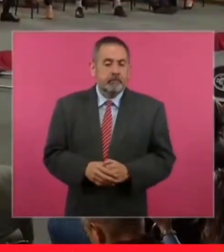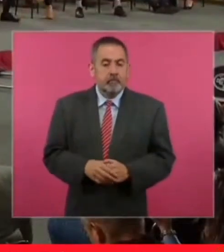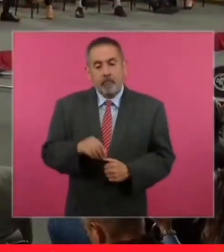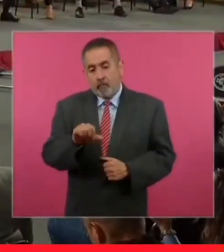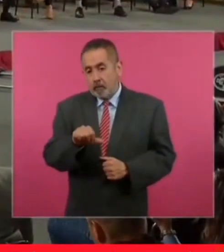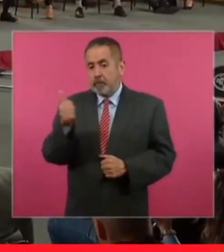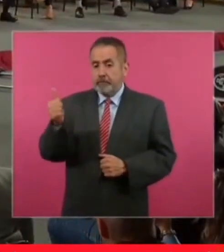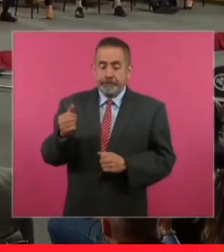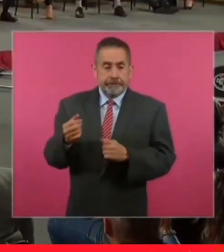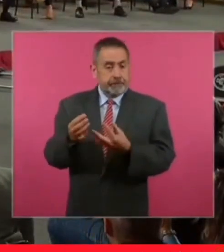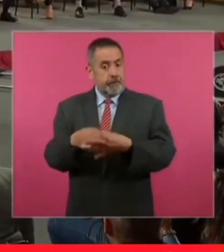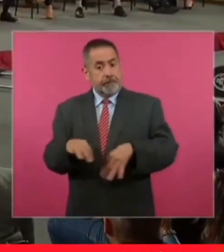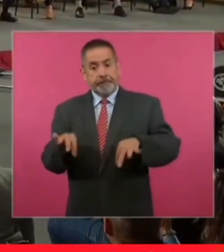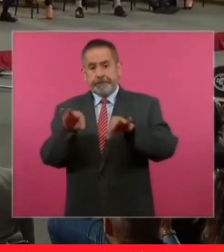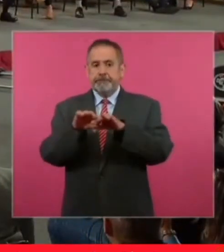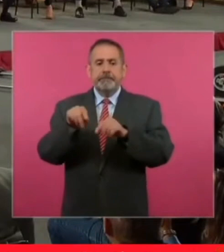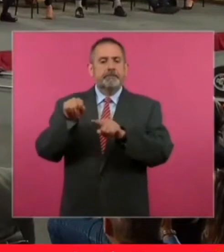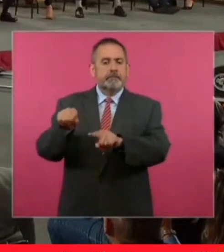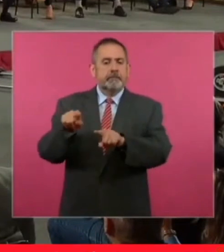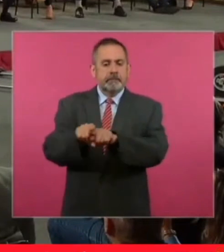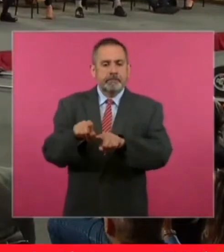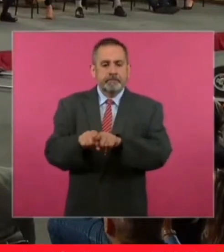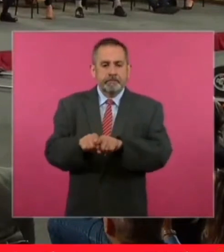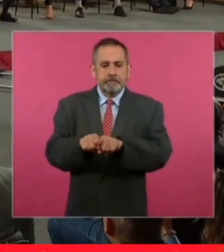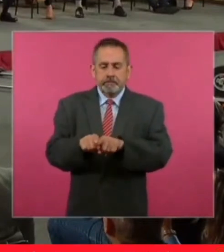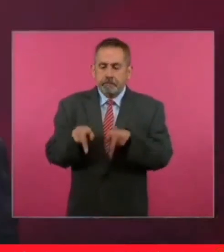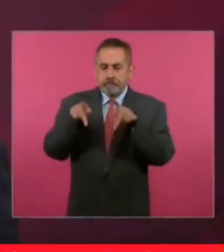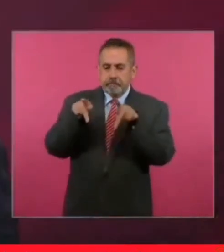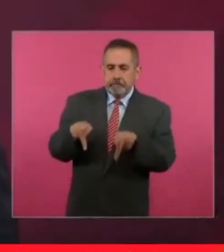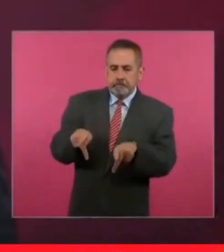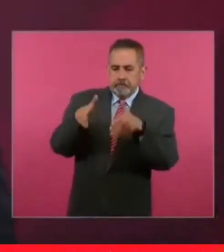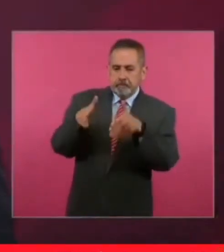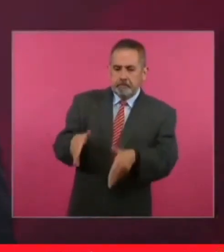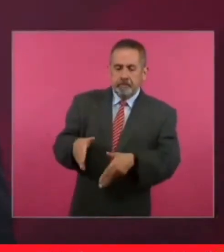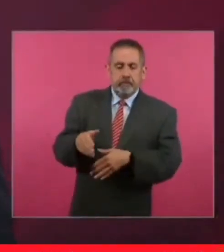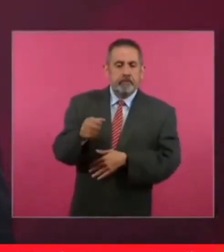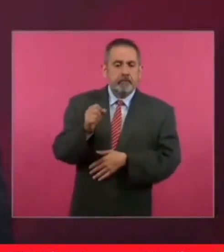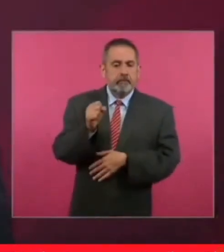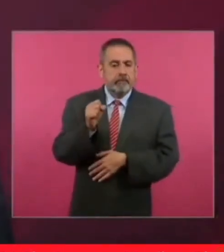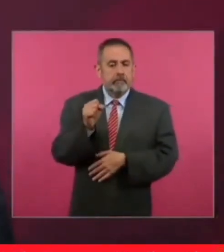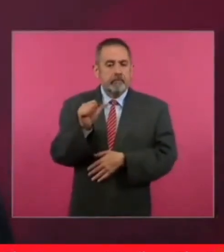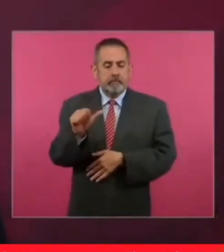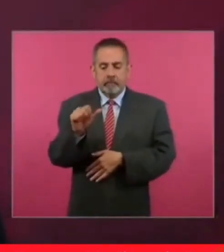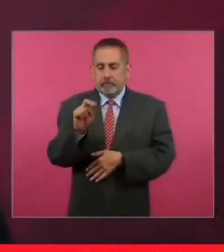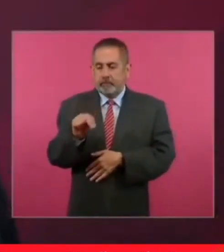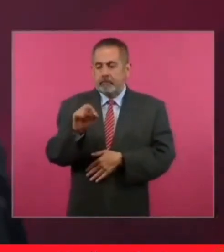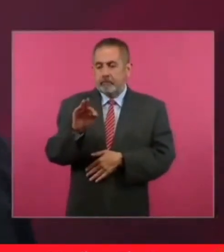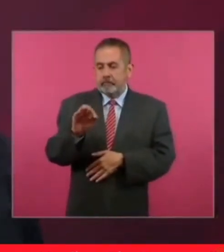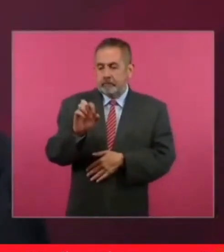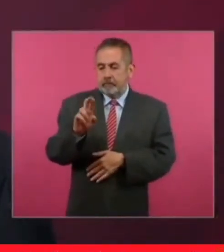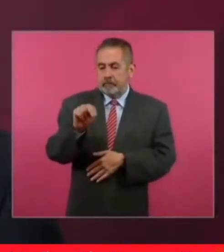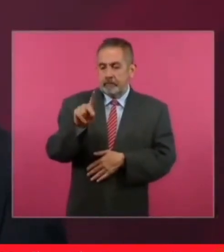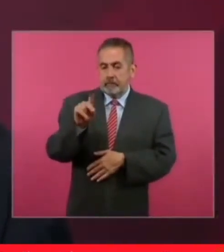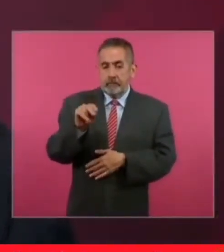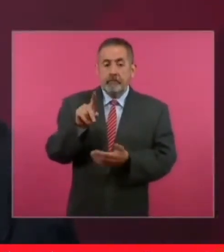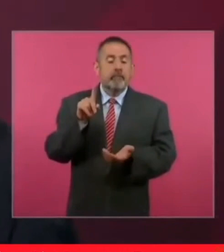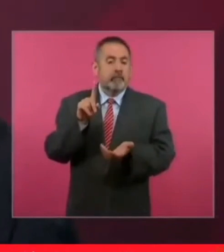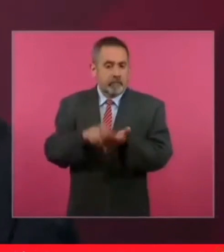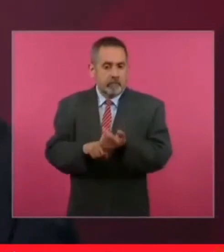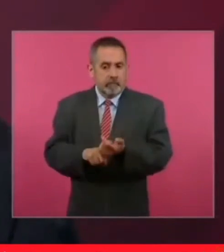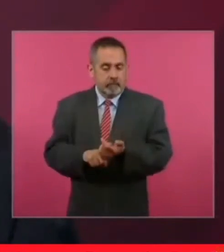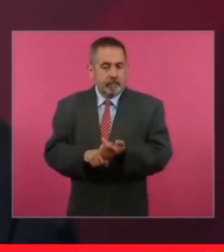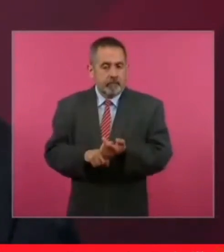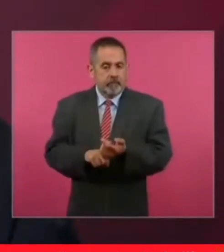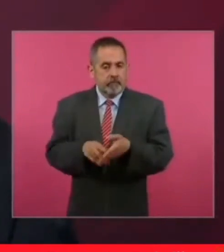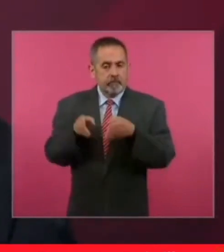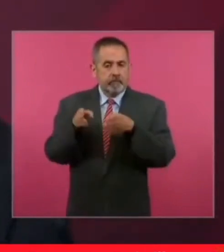relevante es el del Panteón de San Fernando, donde se encuentran los restos del Benemérito de las Américas